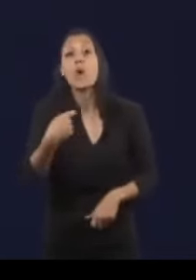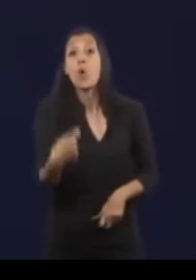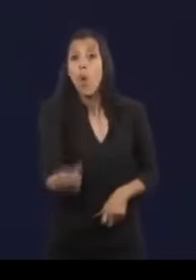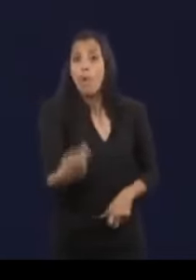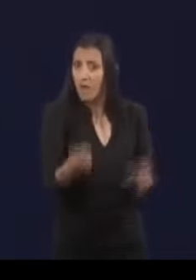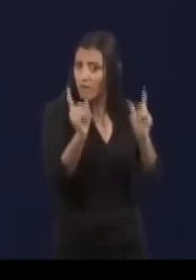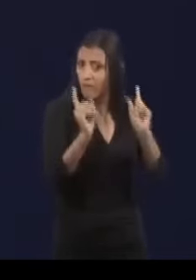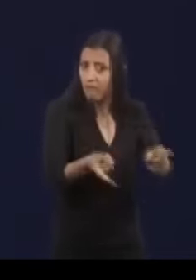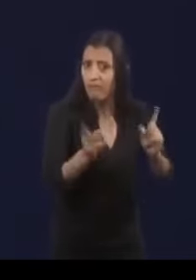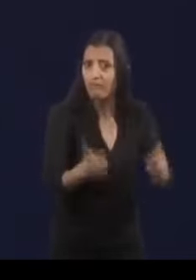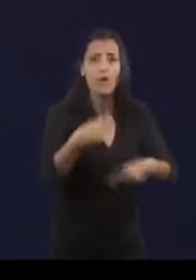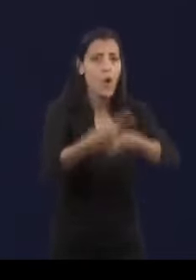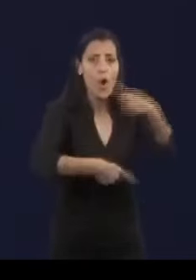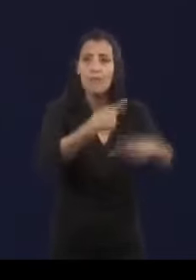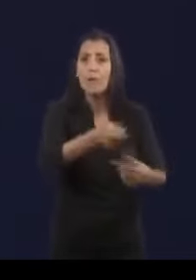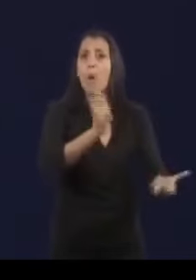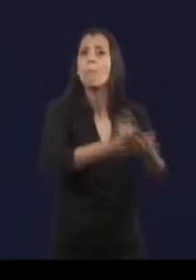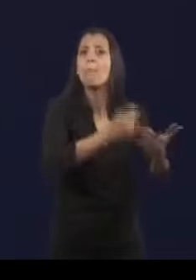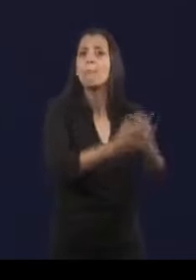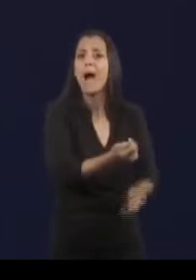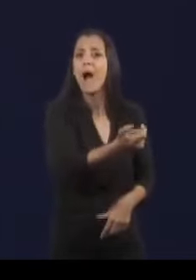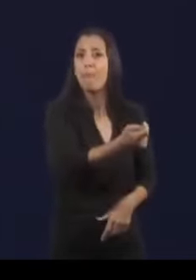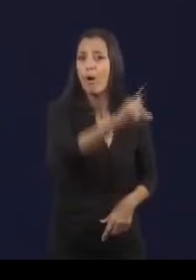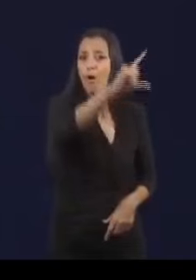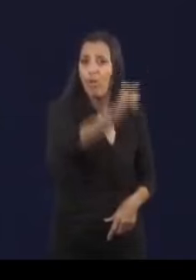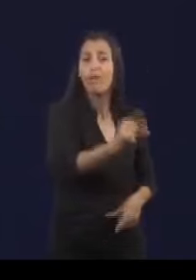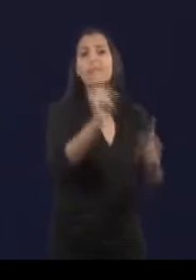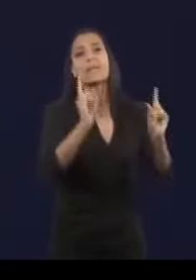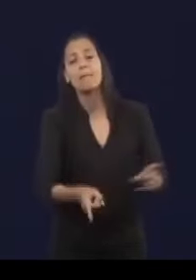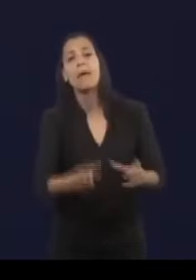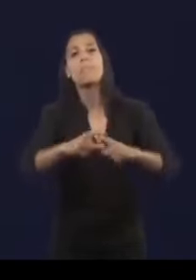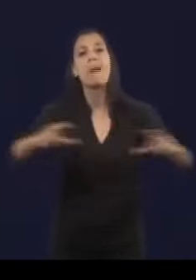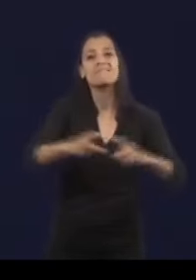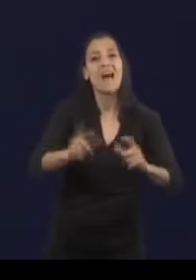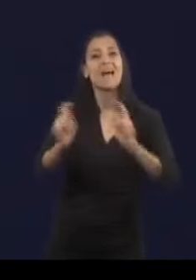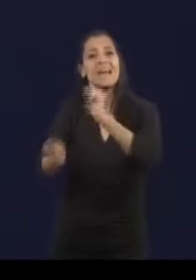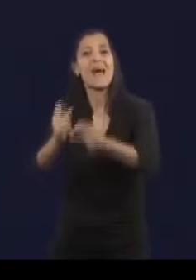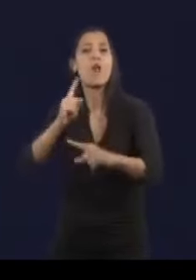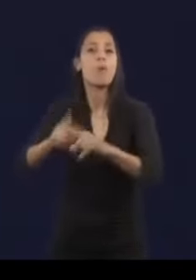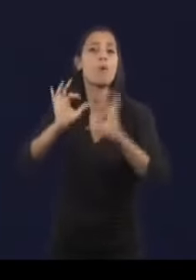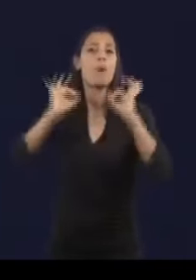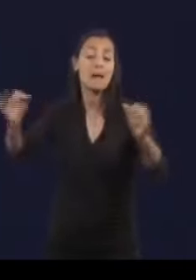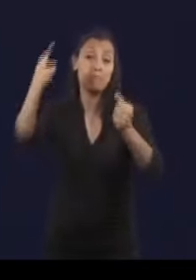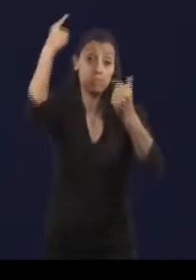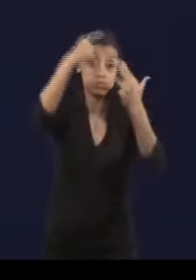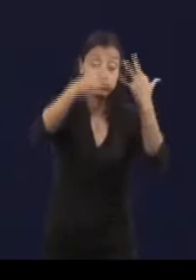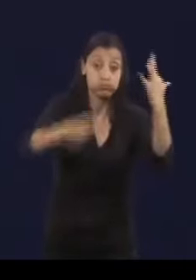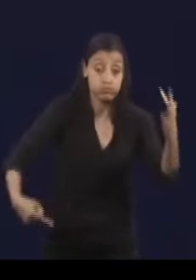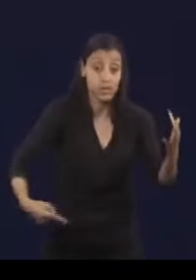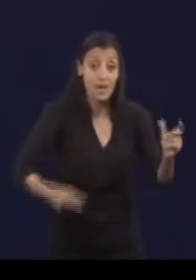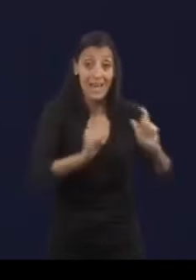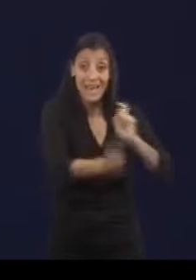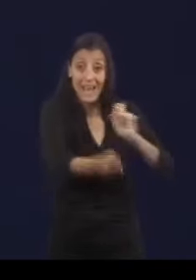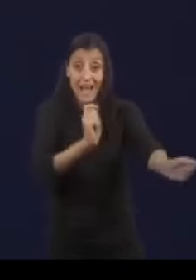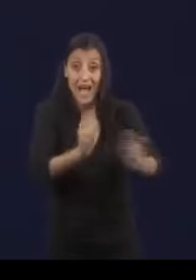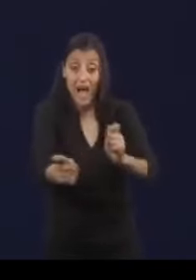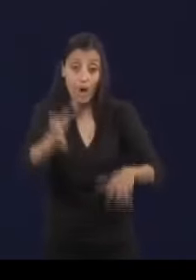mínima a una mínima tarifa pasaje para vacaciones bueno etcétera etcétera etcétera por todo esto les repito